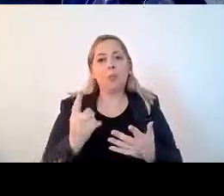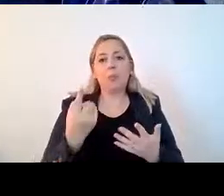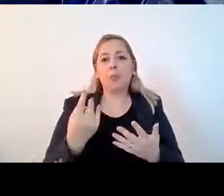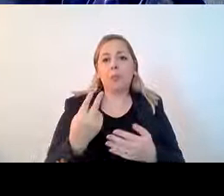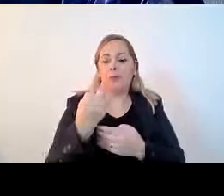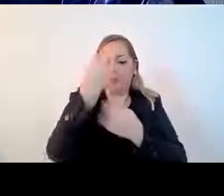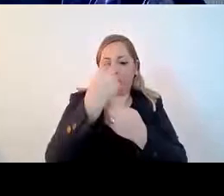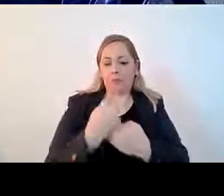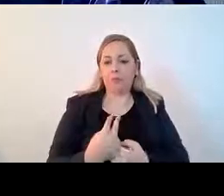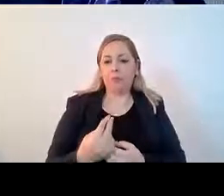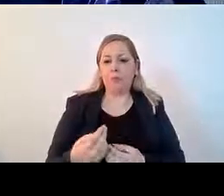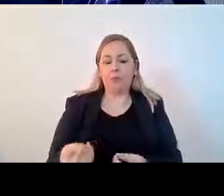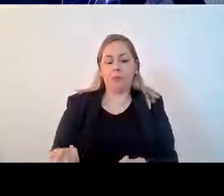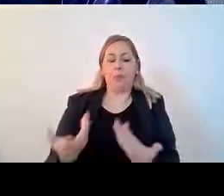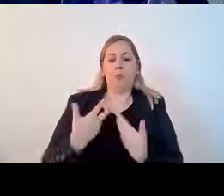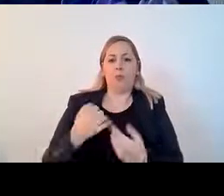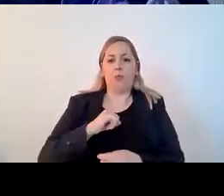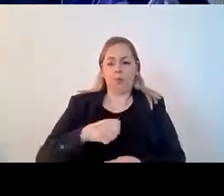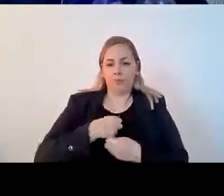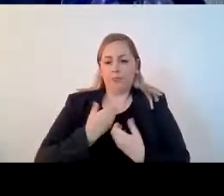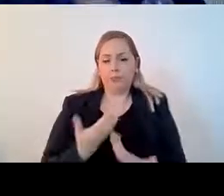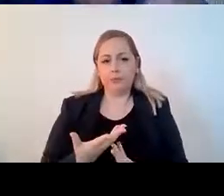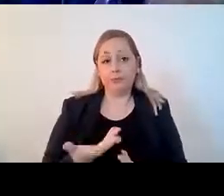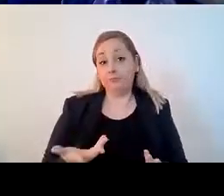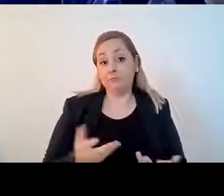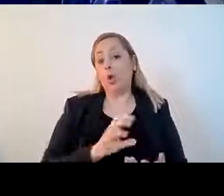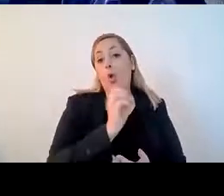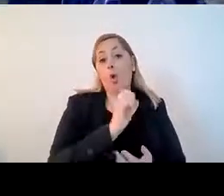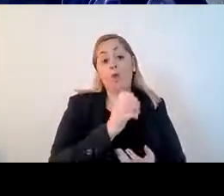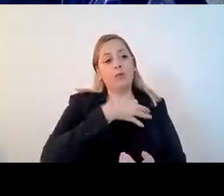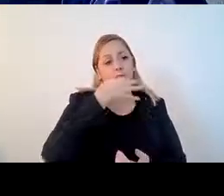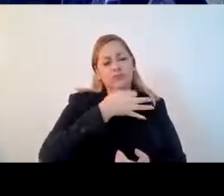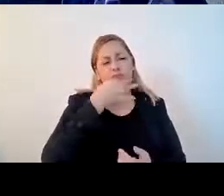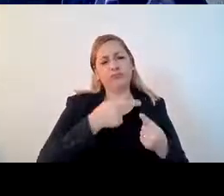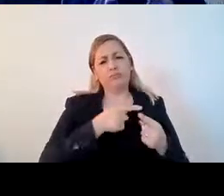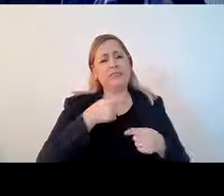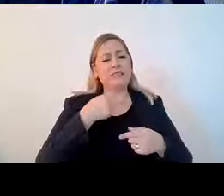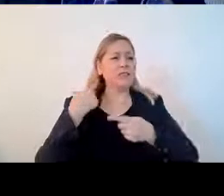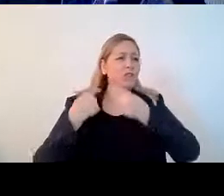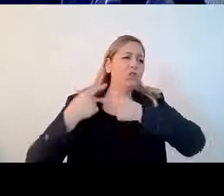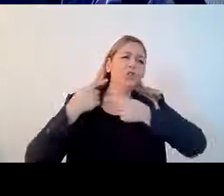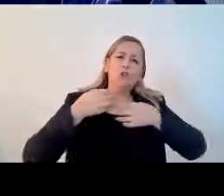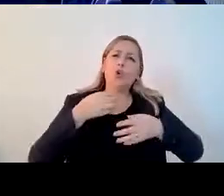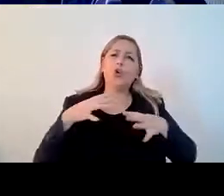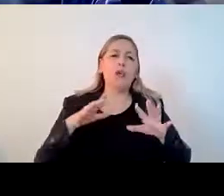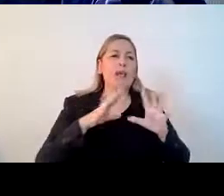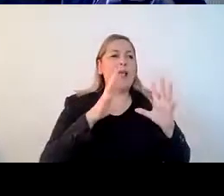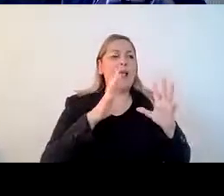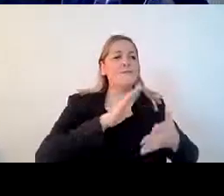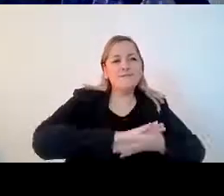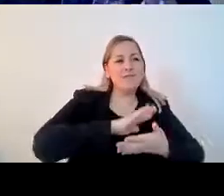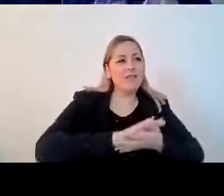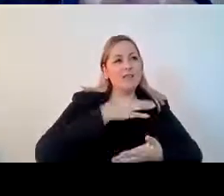les llegó el estímulo y reaccionan. O bien, ellos cuentan una historia y están entusiasmadísimos en una fiesta contando la